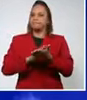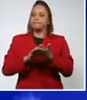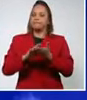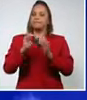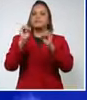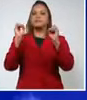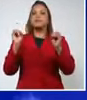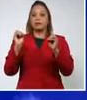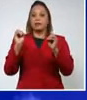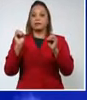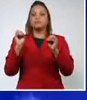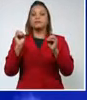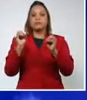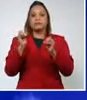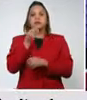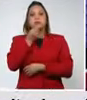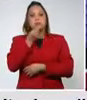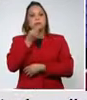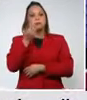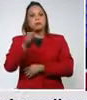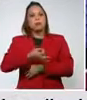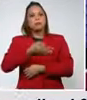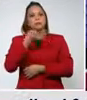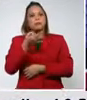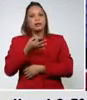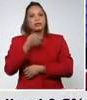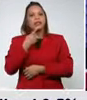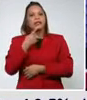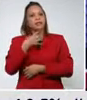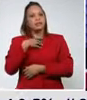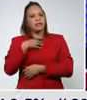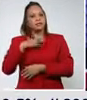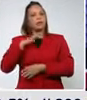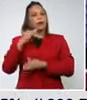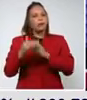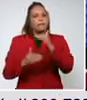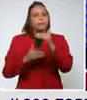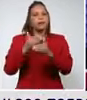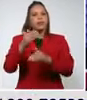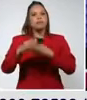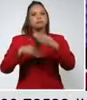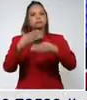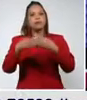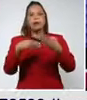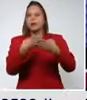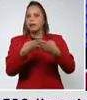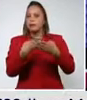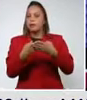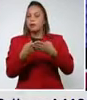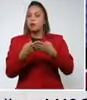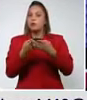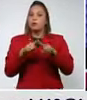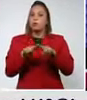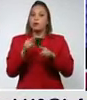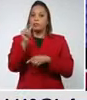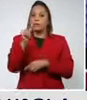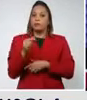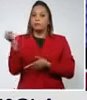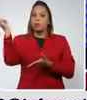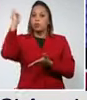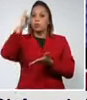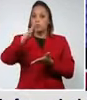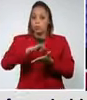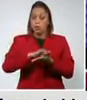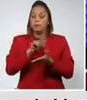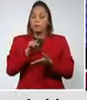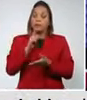autóctono. También pudiéramos decir que tenemos que esperar que se procesen con el arribo de las muestras de la isla